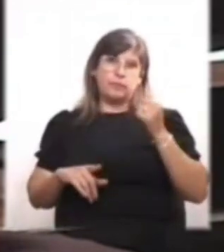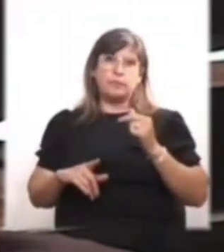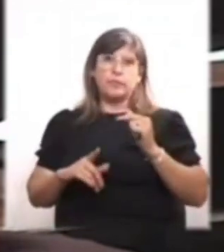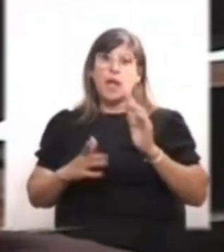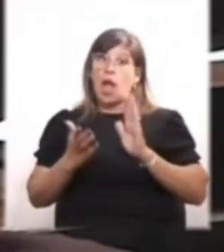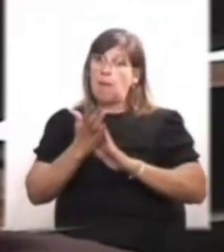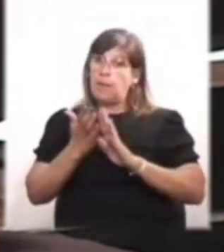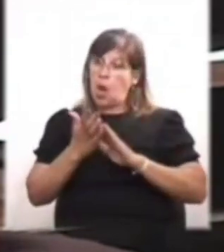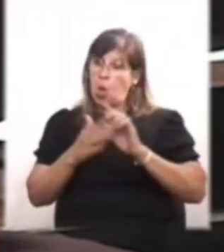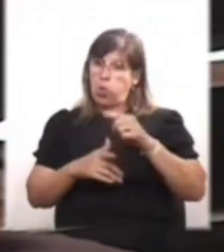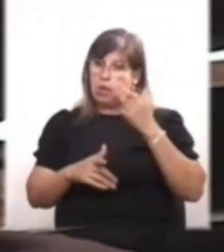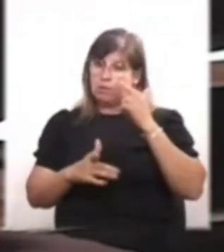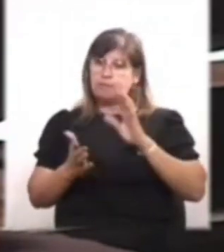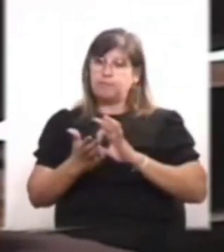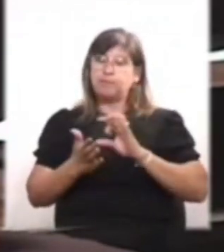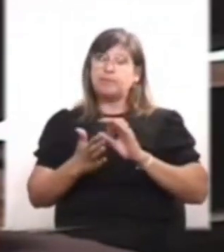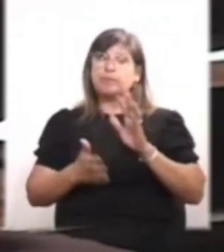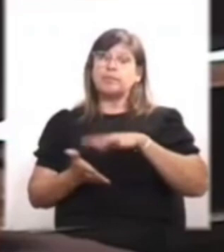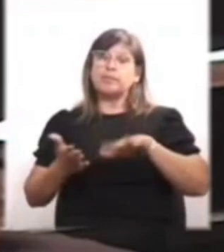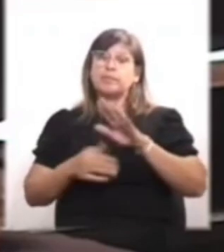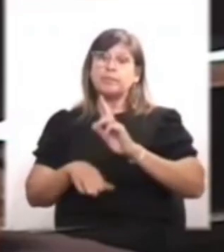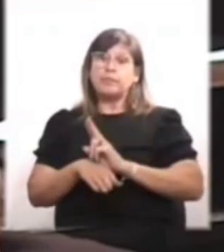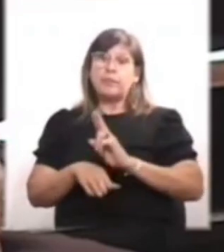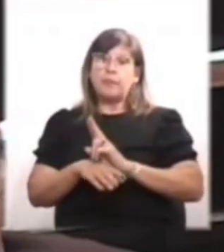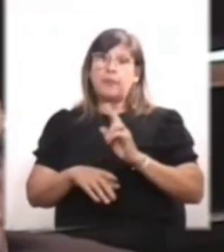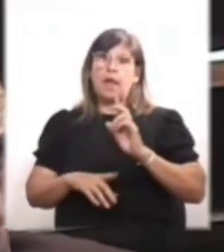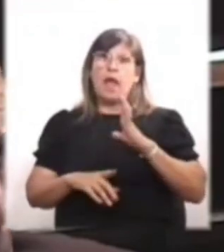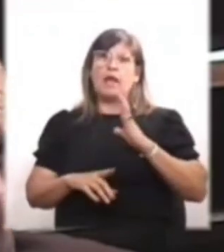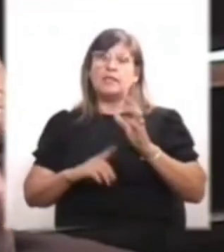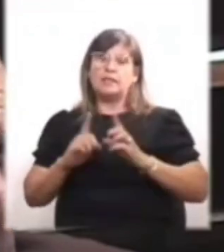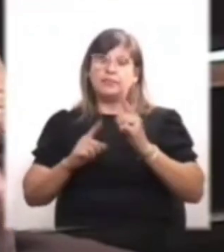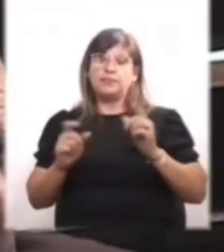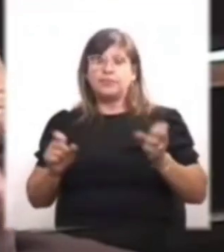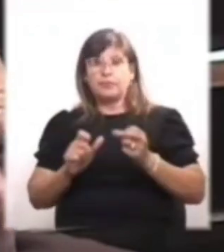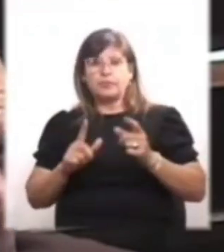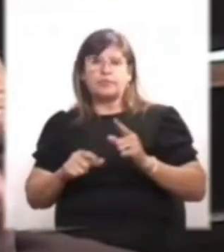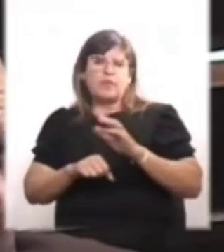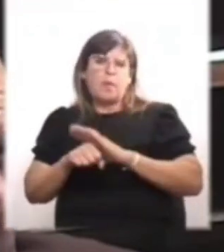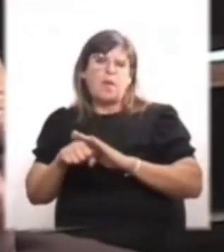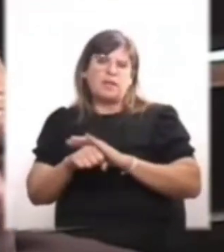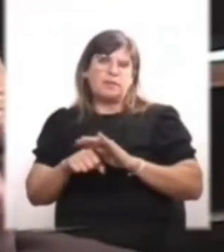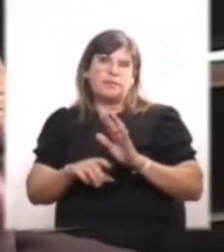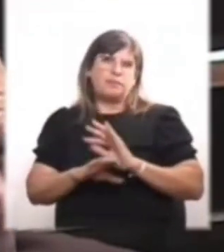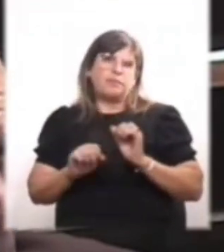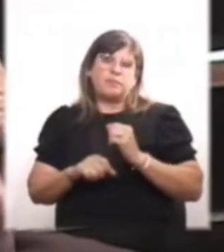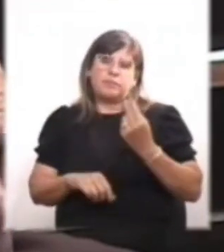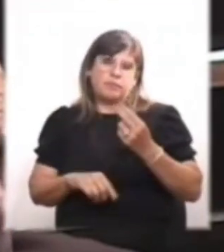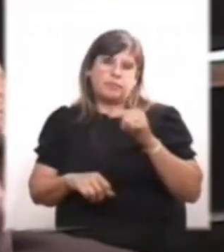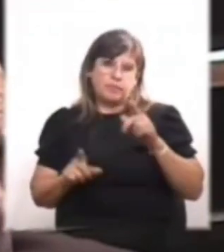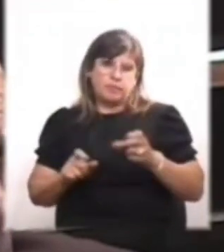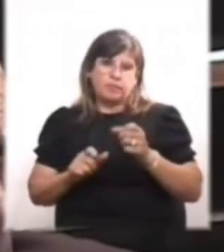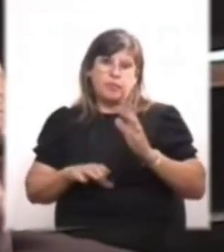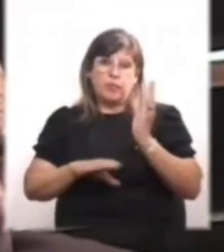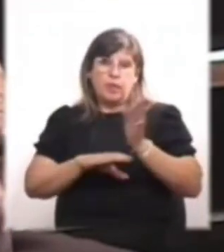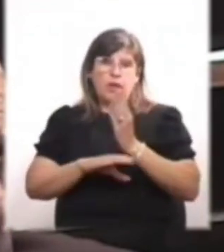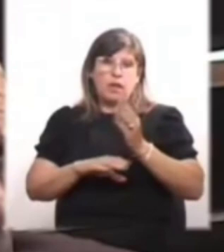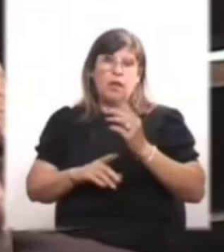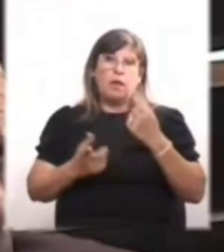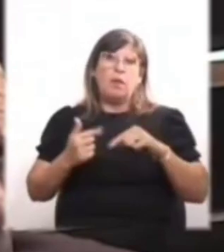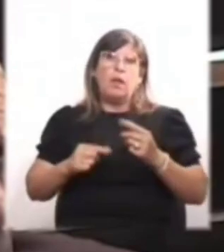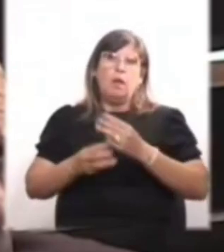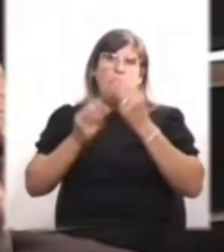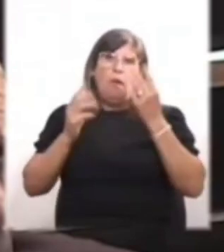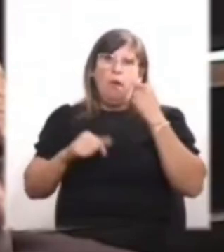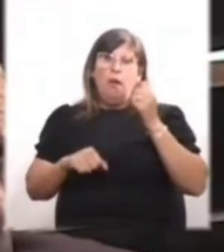aplaudo, el sistema de áreas protegidas, y hay alguna actividad muy mínima que no les permite hacer a los productores, pero generalmente